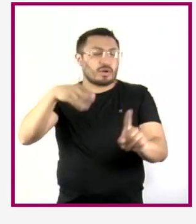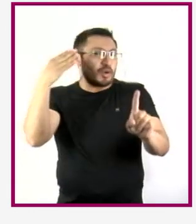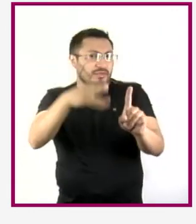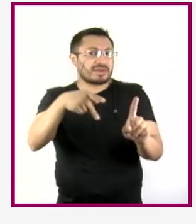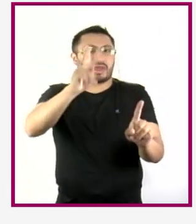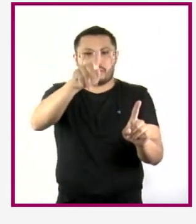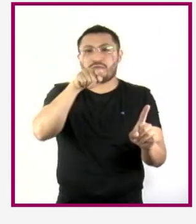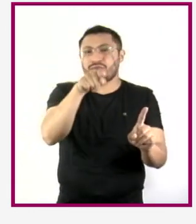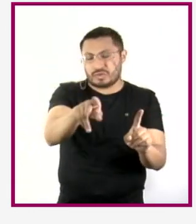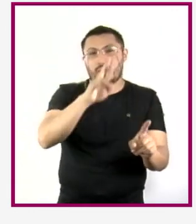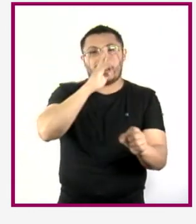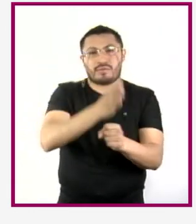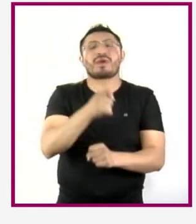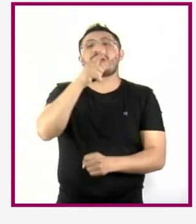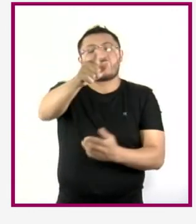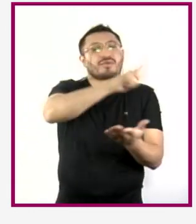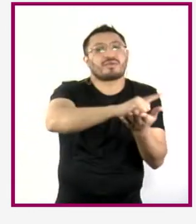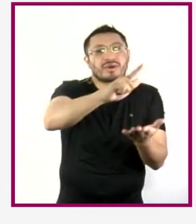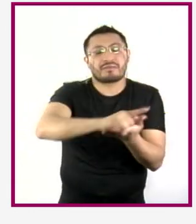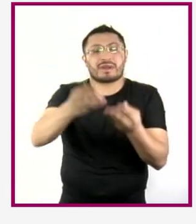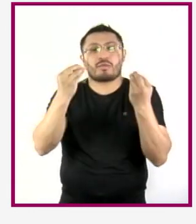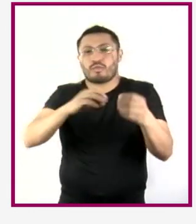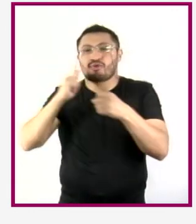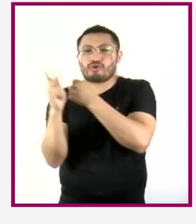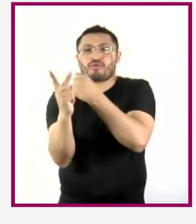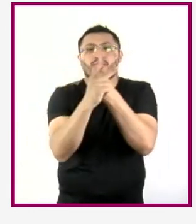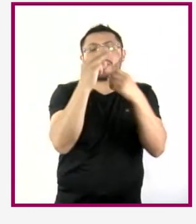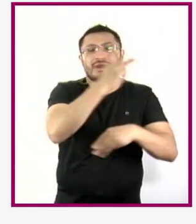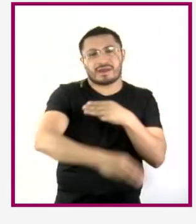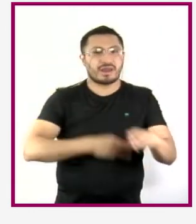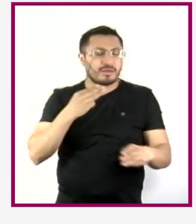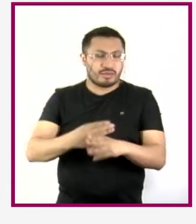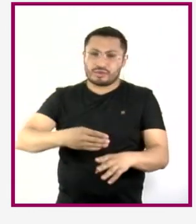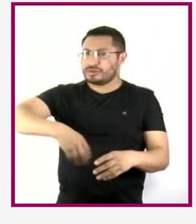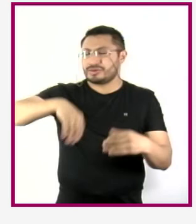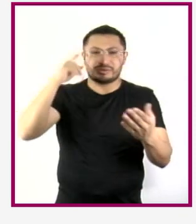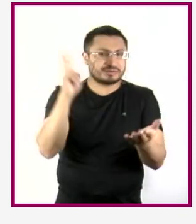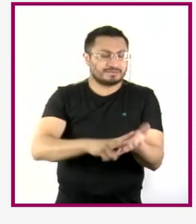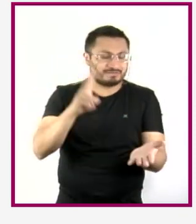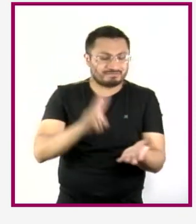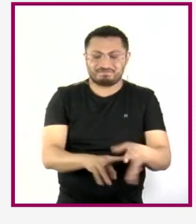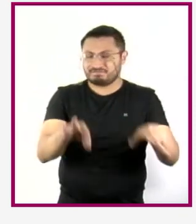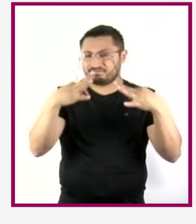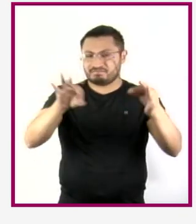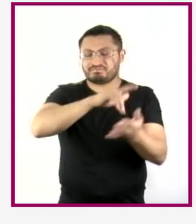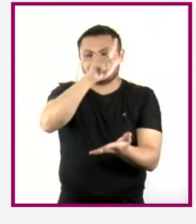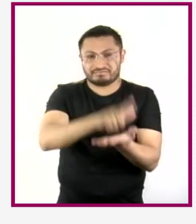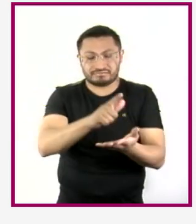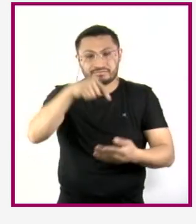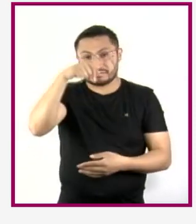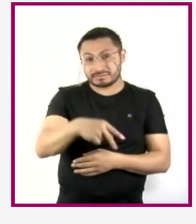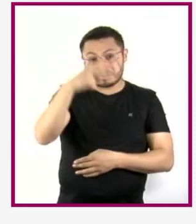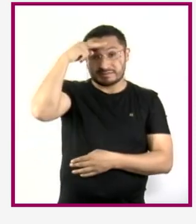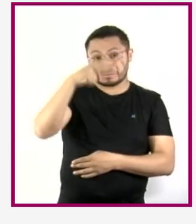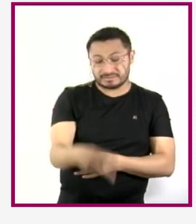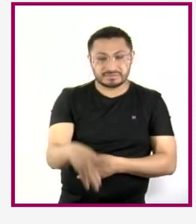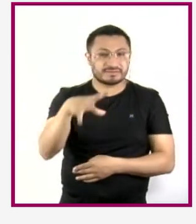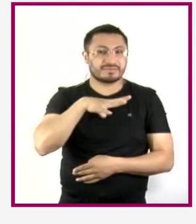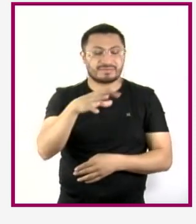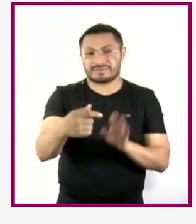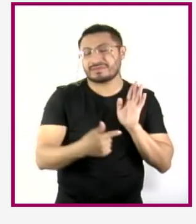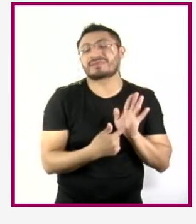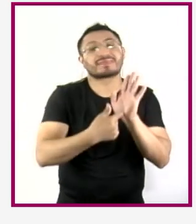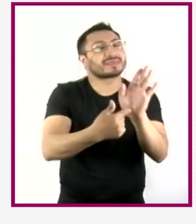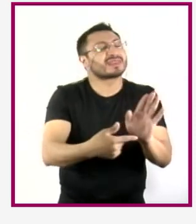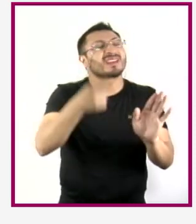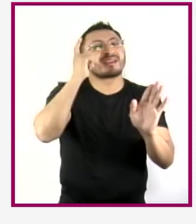y que muchos países del mundo han hecho valer este principio. Y aquí dice que en México este principio